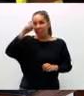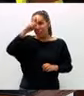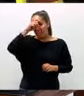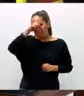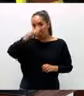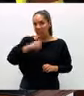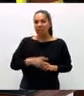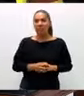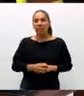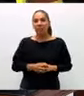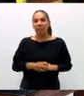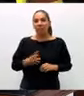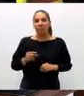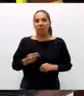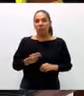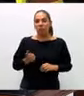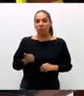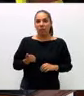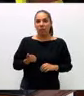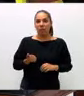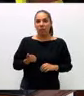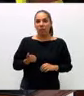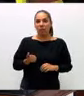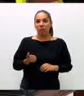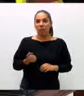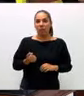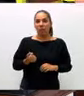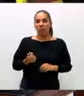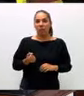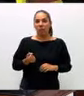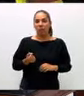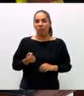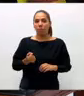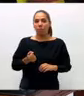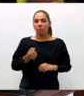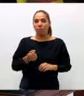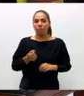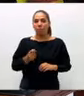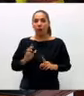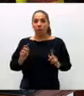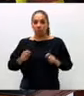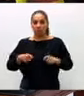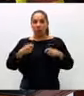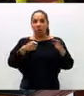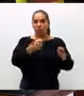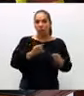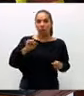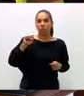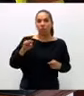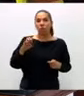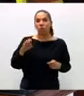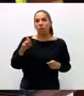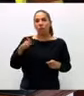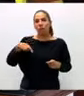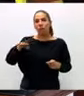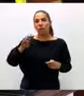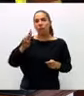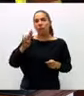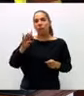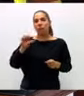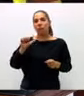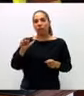técnica de acoso que usaban los mayores, era una secundaria, era aventarlos a la acequia. Y